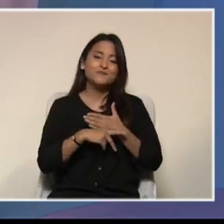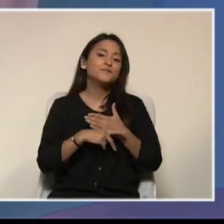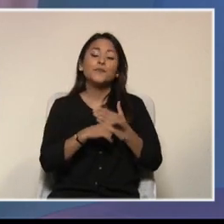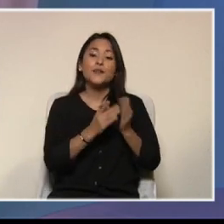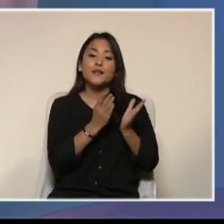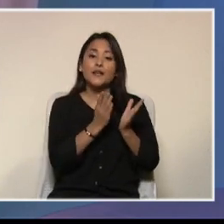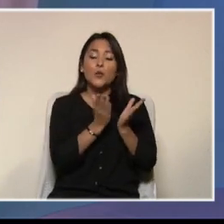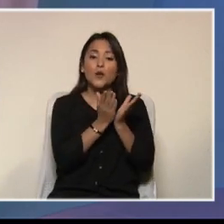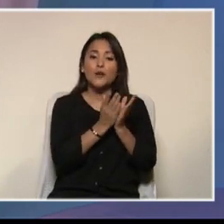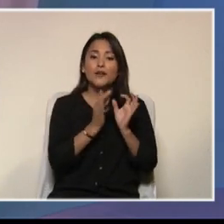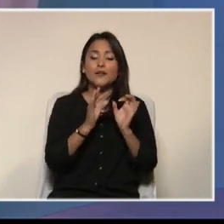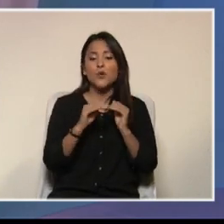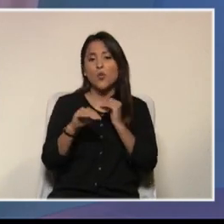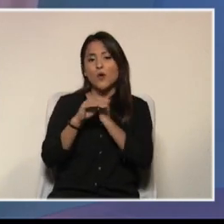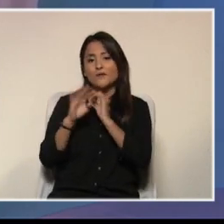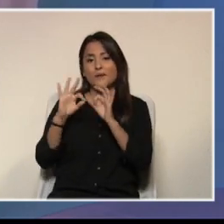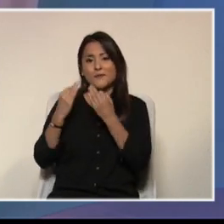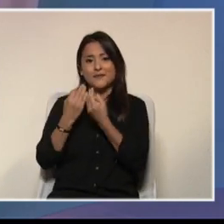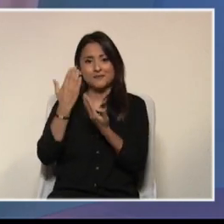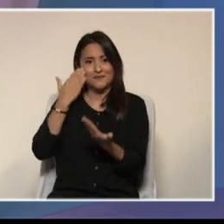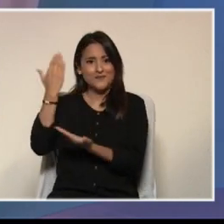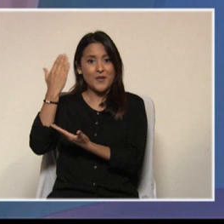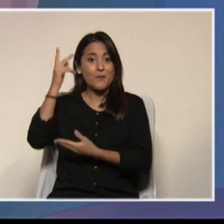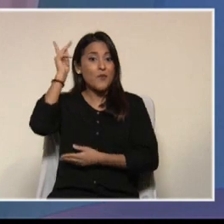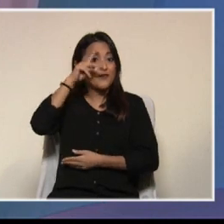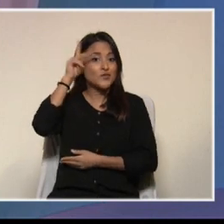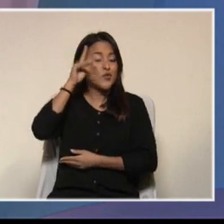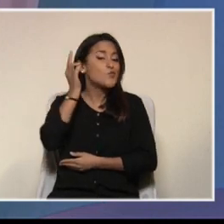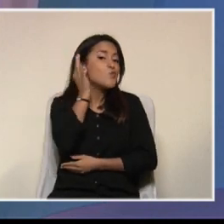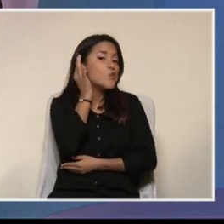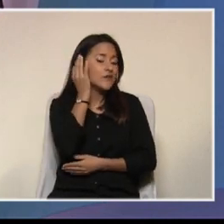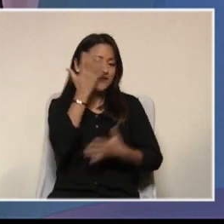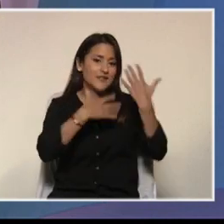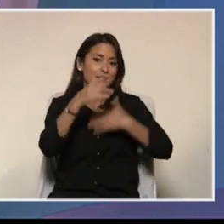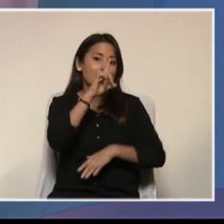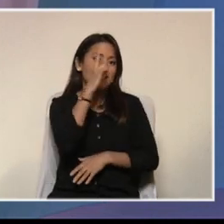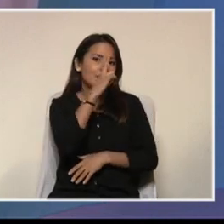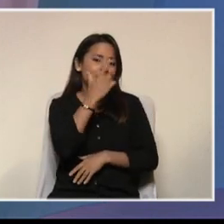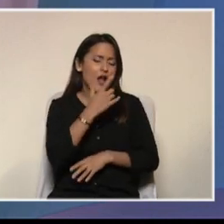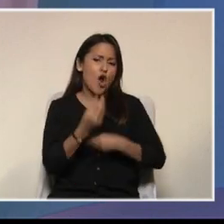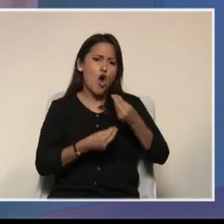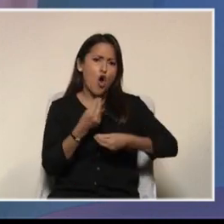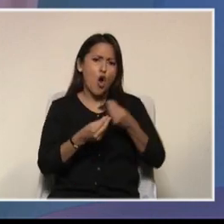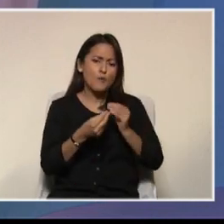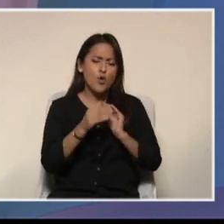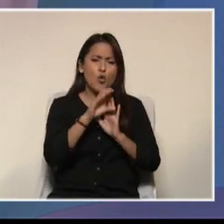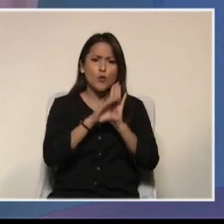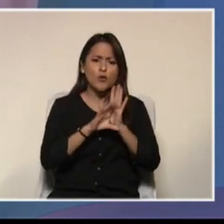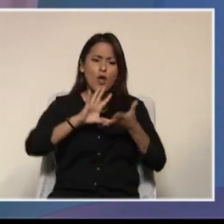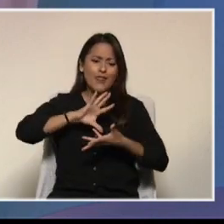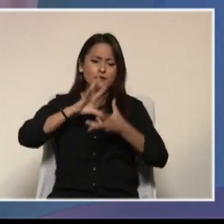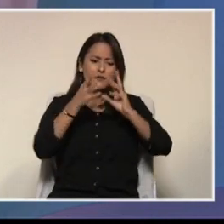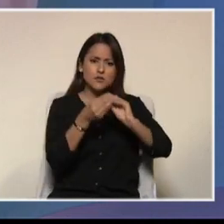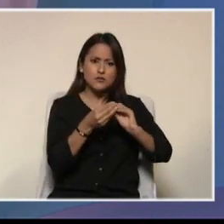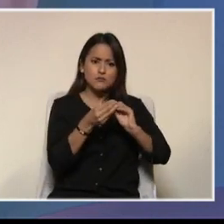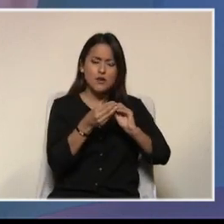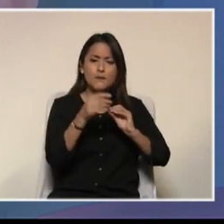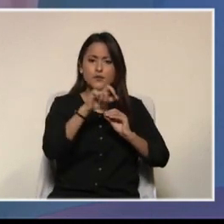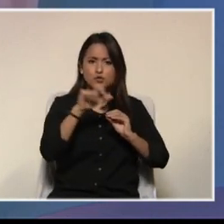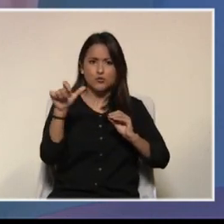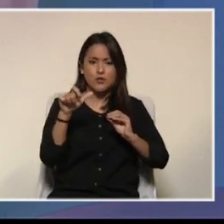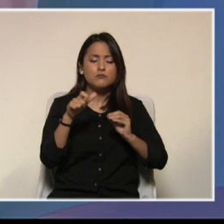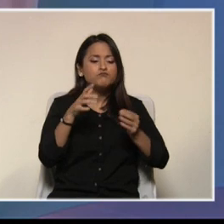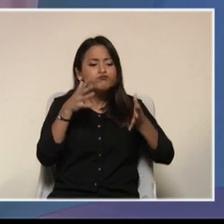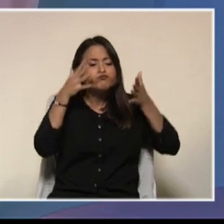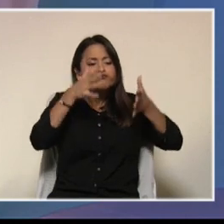con la profesora Lilian Salazar, la cual nos va a estar hablando de esas adaptaciones curriculares y también de las orientaciones no solamente para la familia,